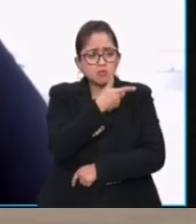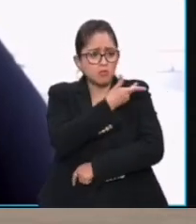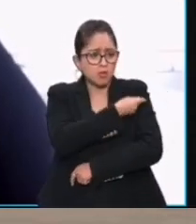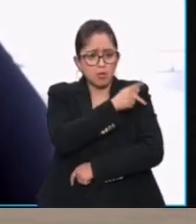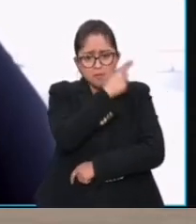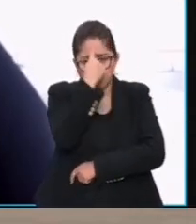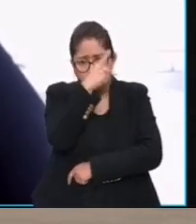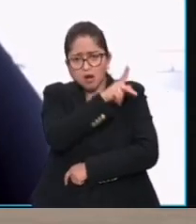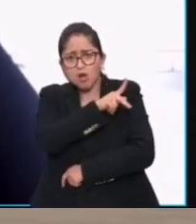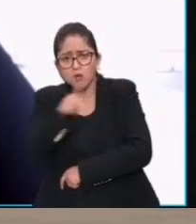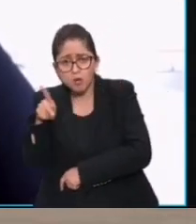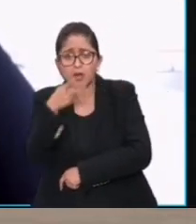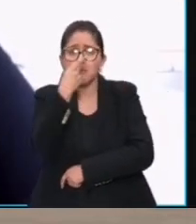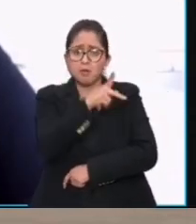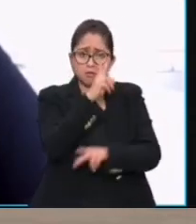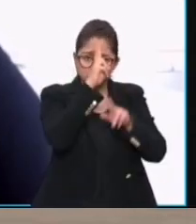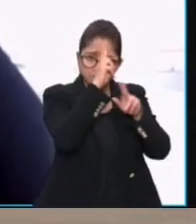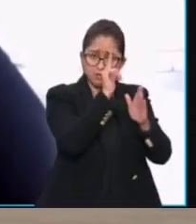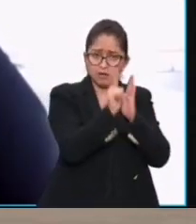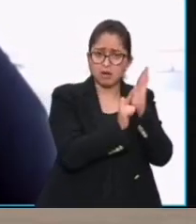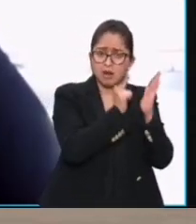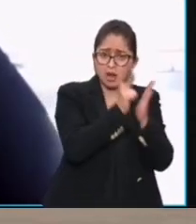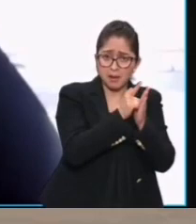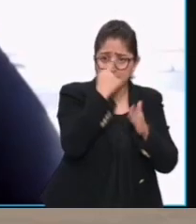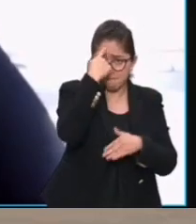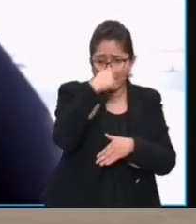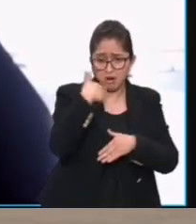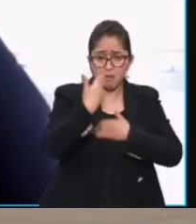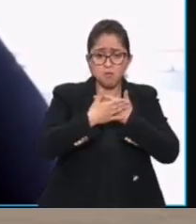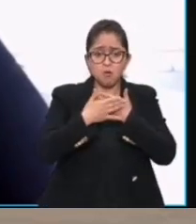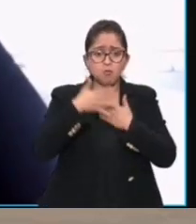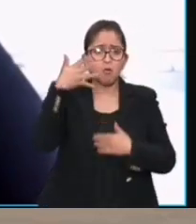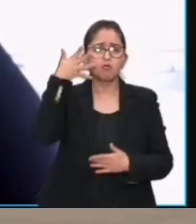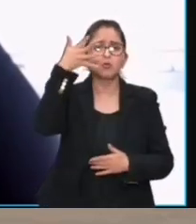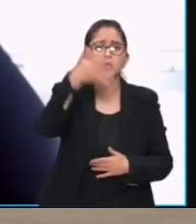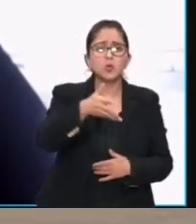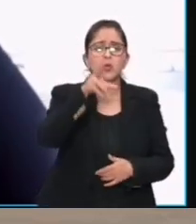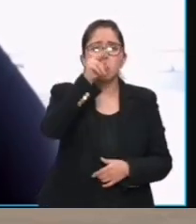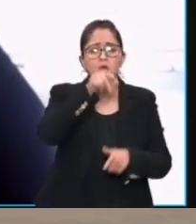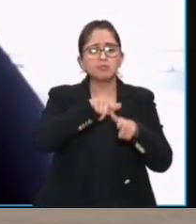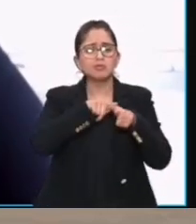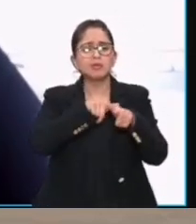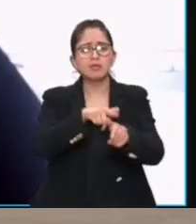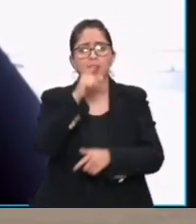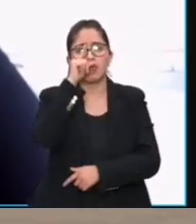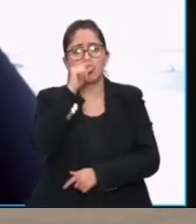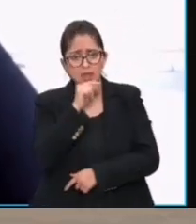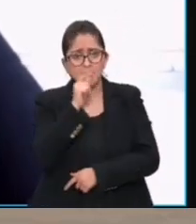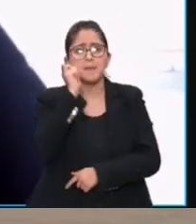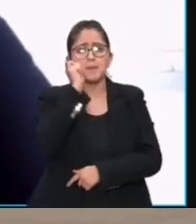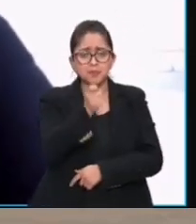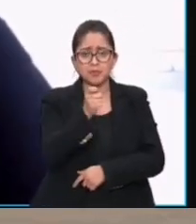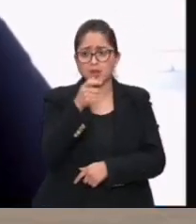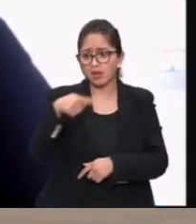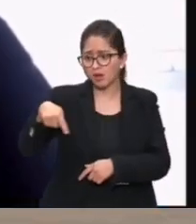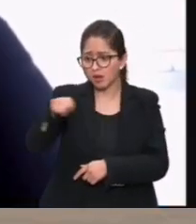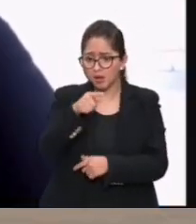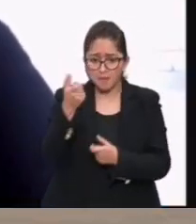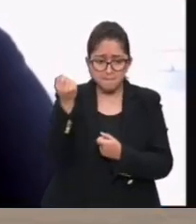eso, para evitar en un futuro volver a caer en este tipo de situaciones donde el abasto no es